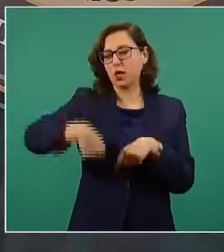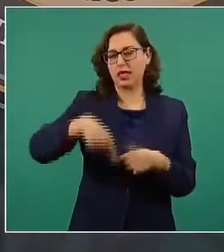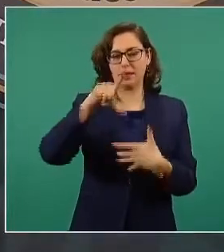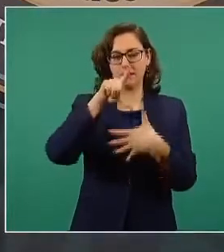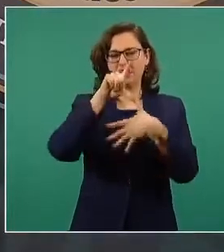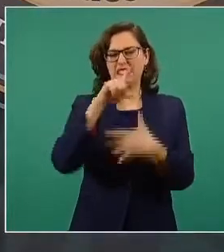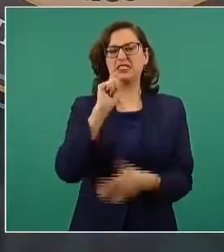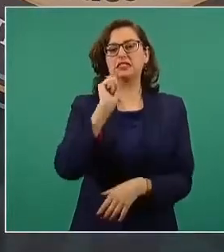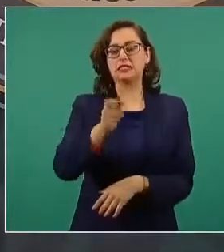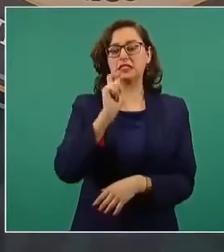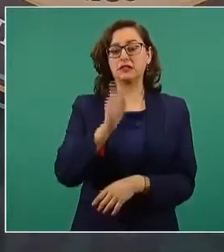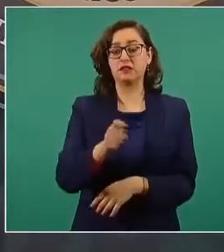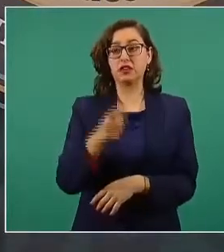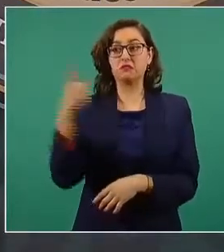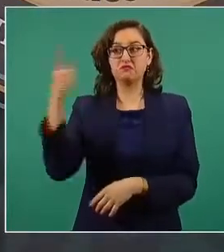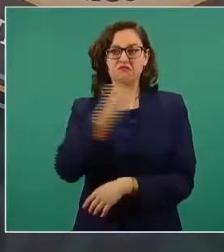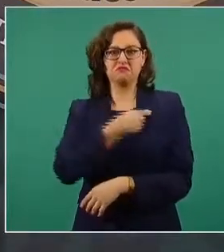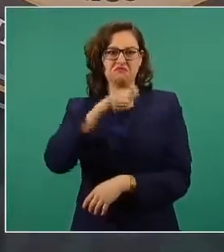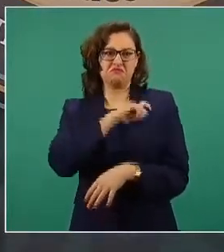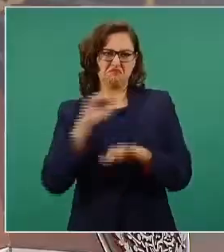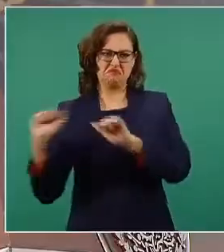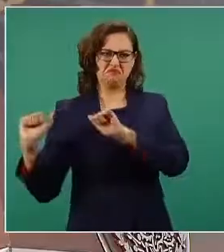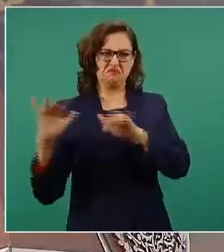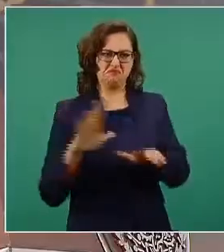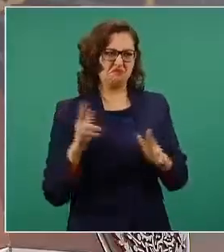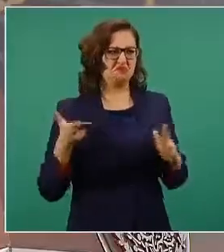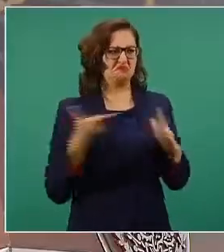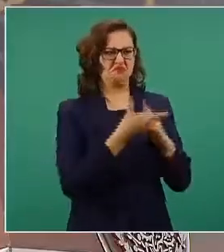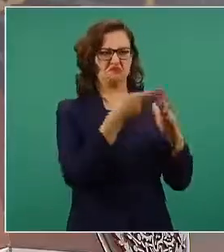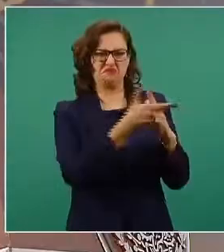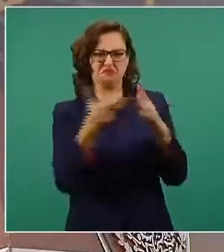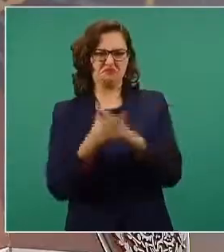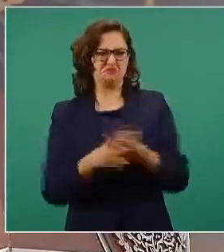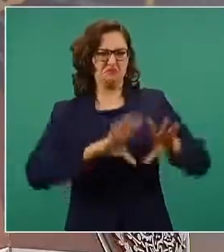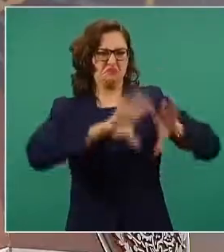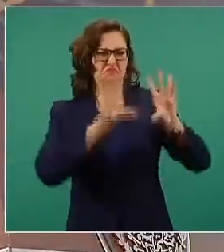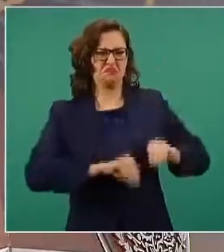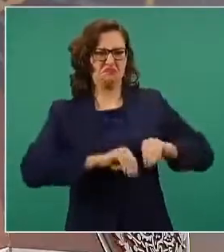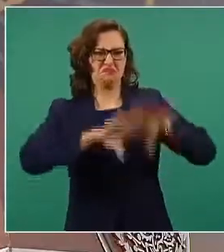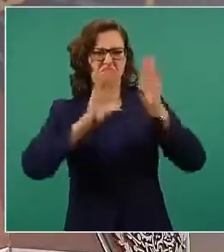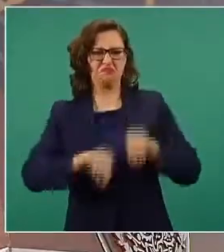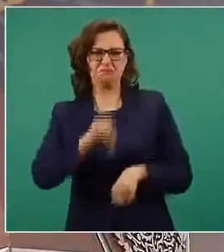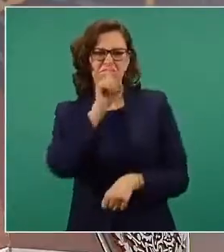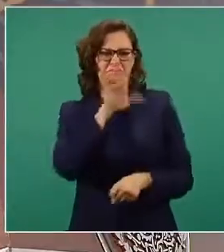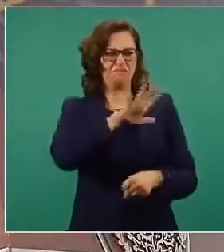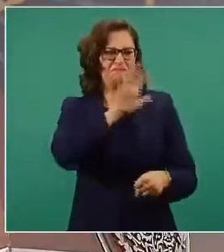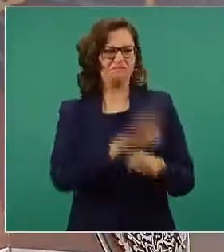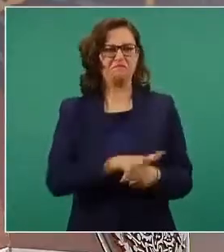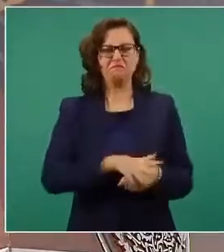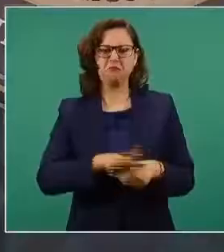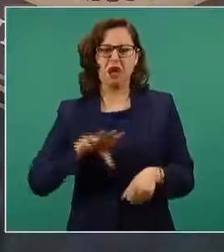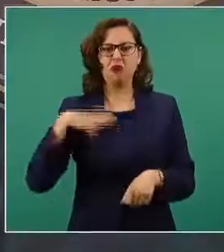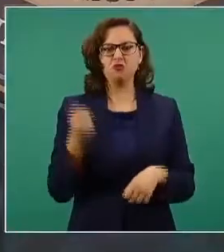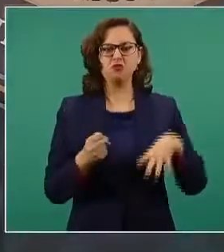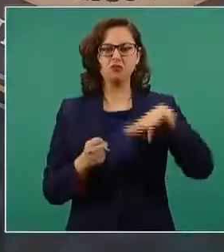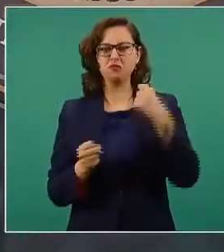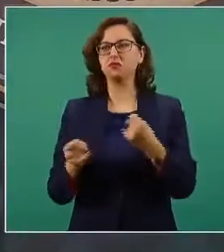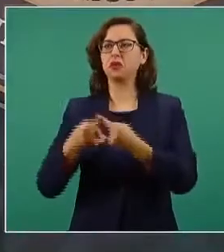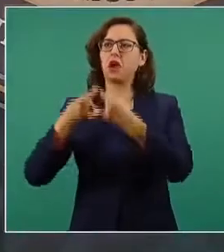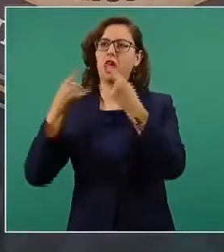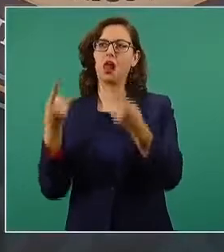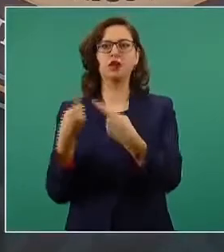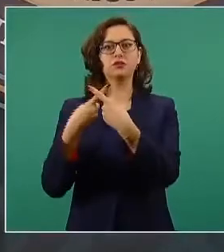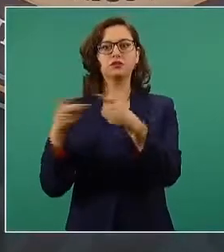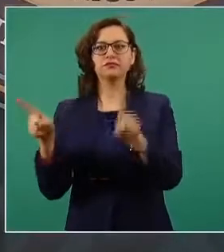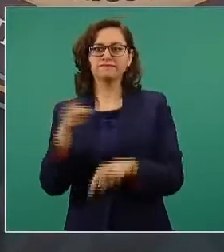narradas por cazadores, silenciando, negando las historias de vida de nuestros pueblos indígenas, de